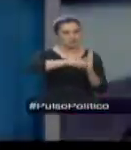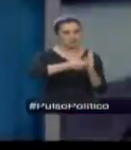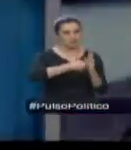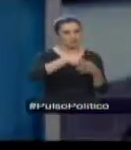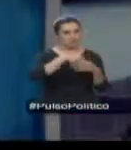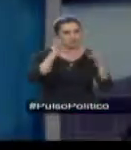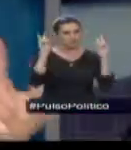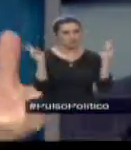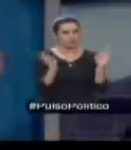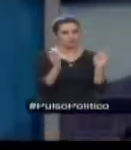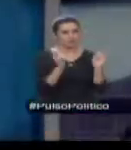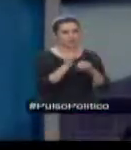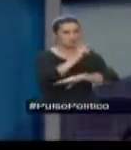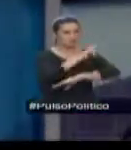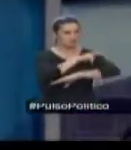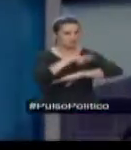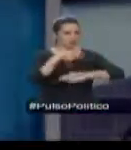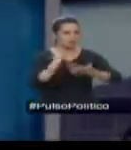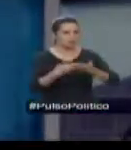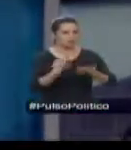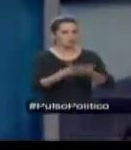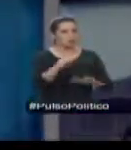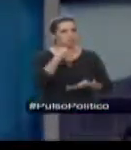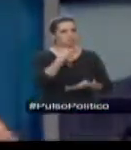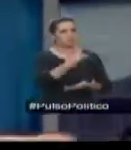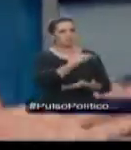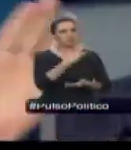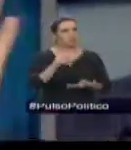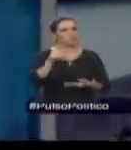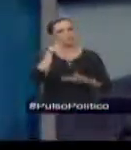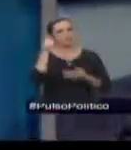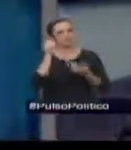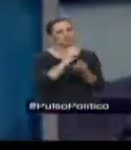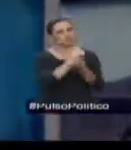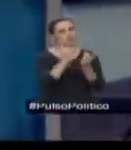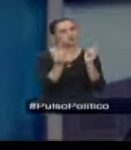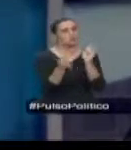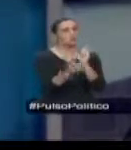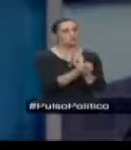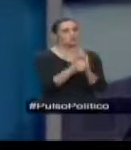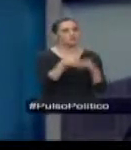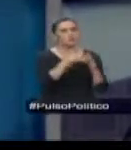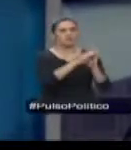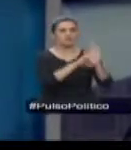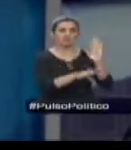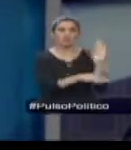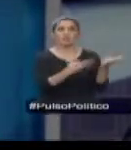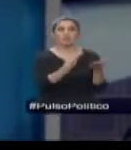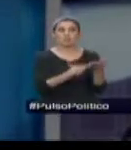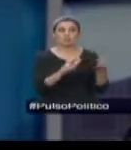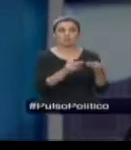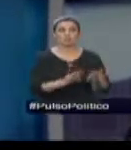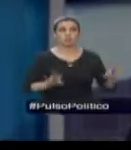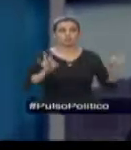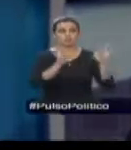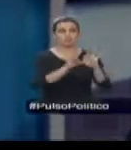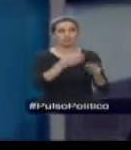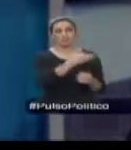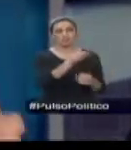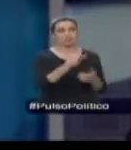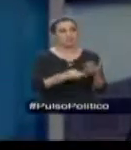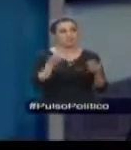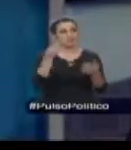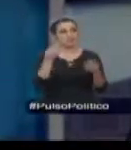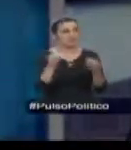de auditar las cuentas públicas y otros que por ahí también son extremadamente importantes y que ameritan a nuestro juicio